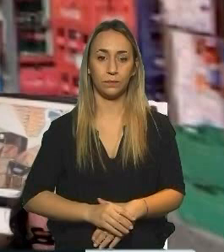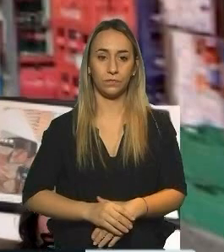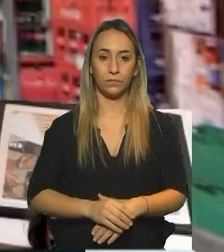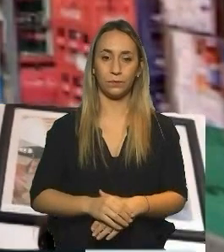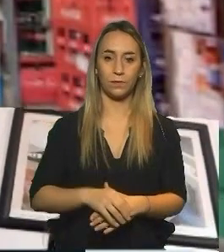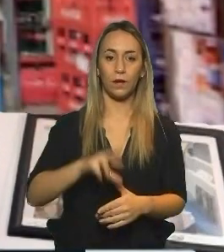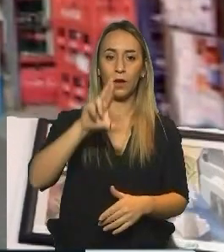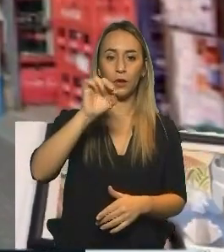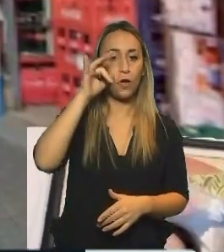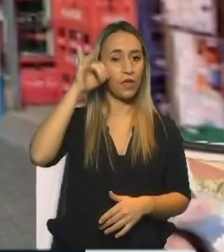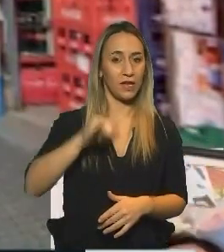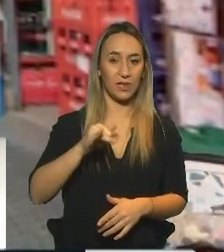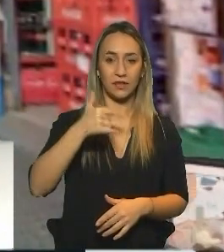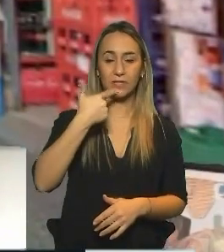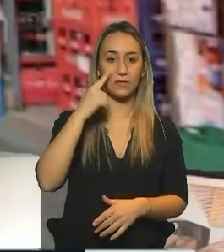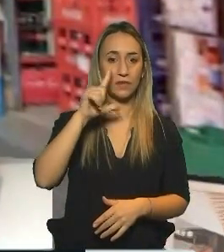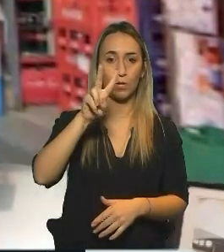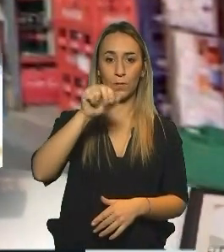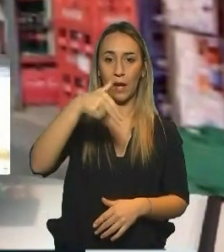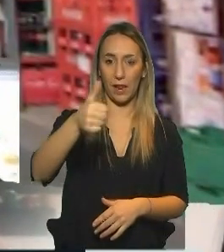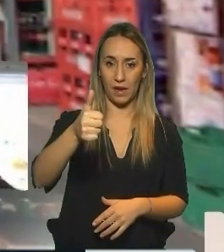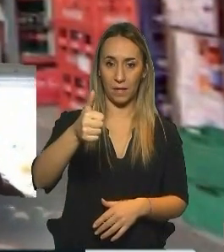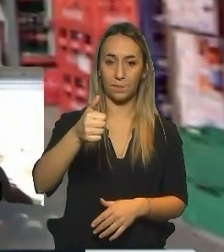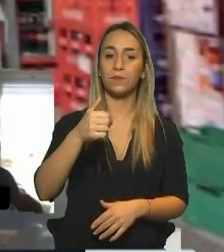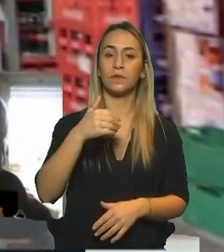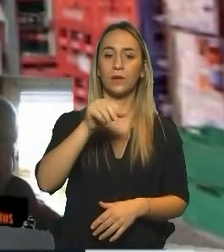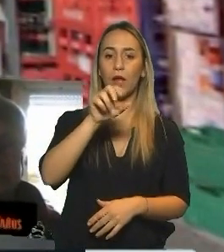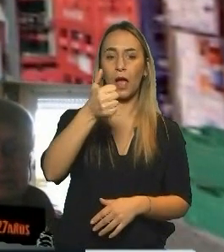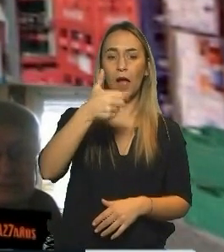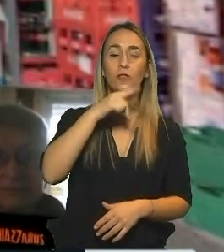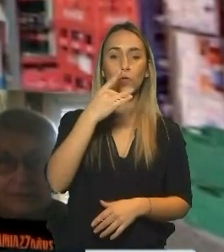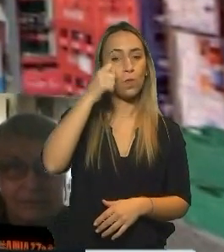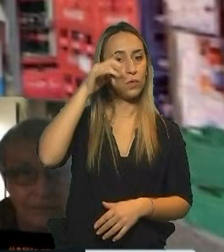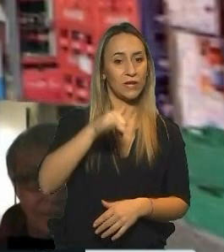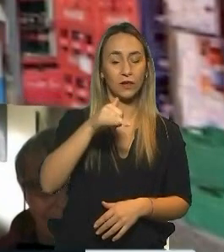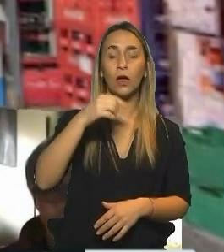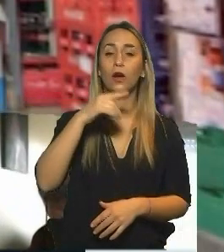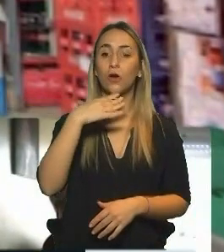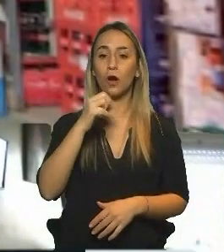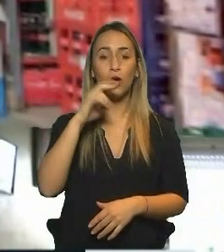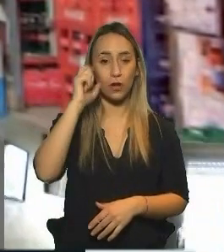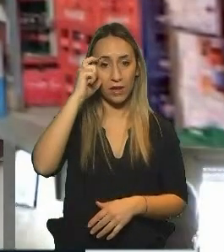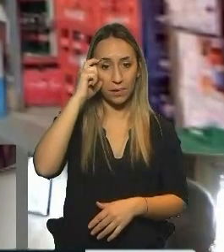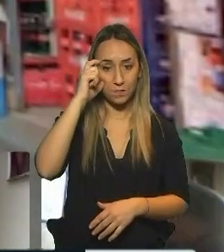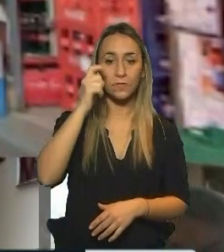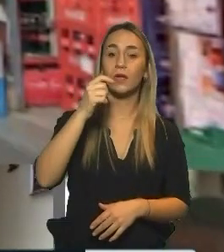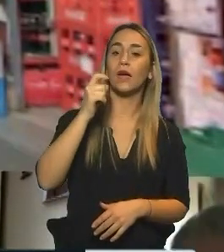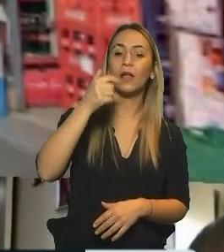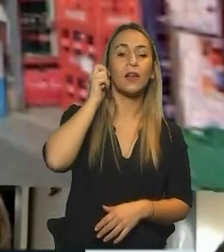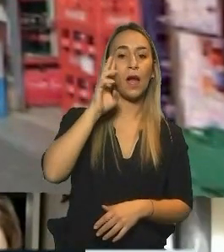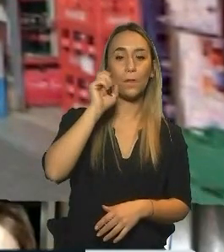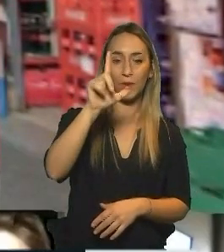Alguía de Rodríguez, Silvana. Antunes, Jorge. Arasi, Moisés,